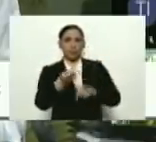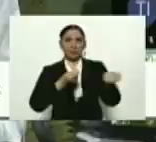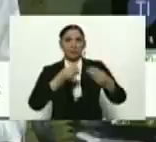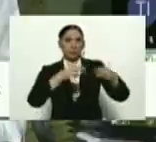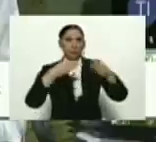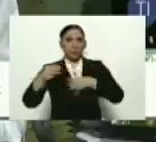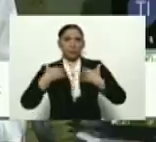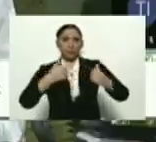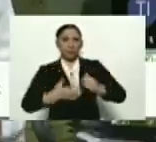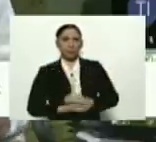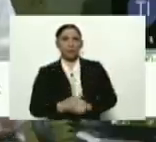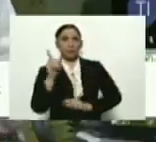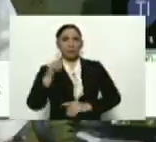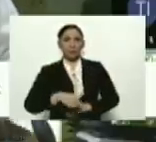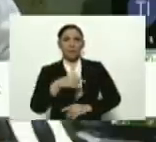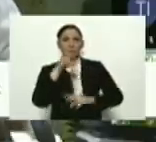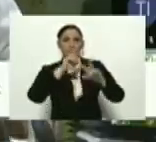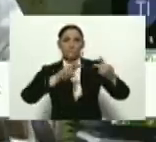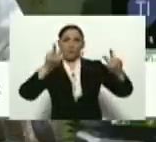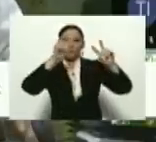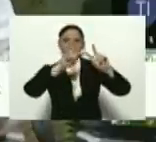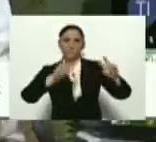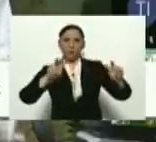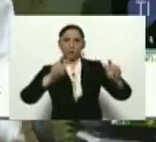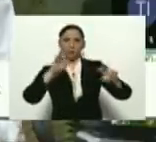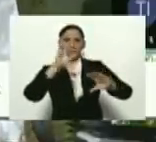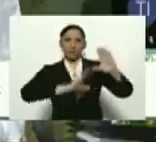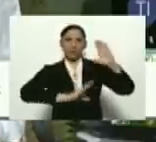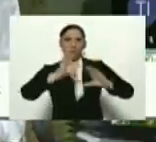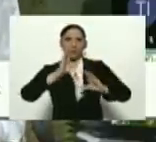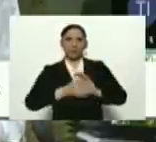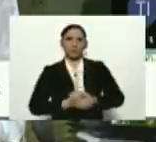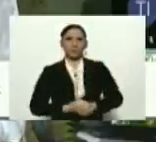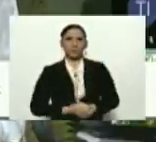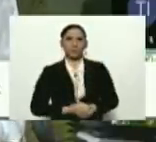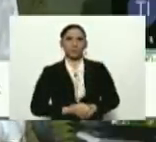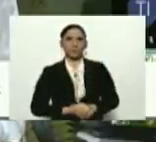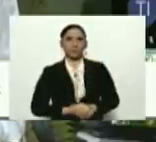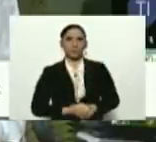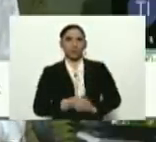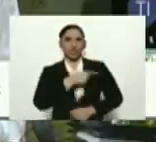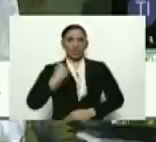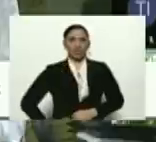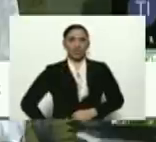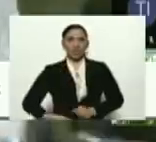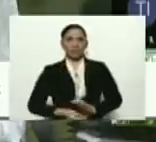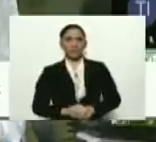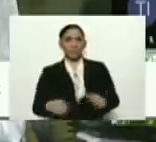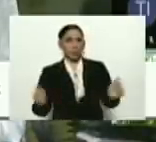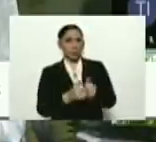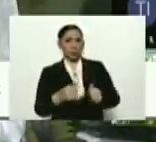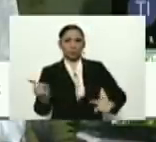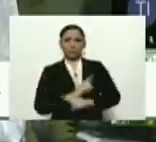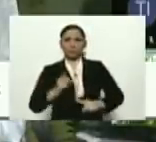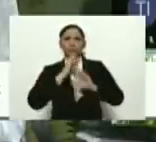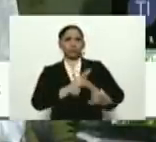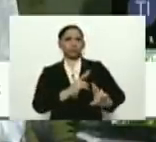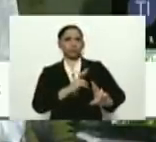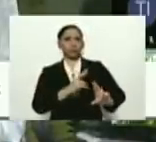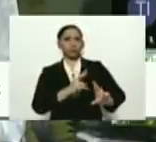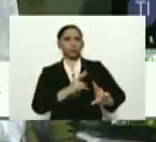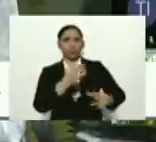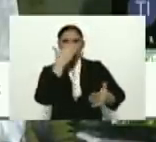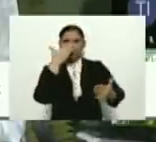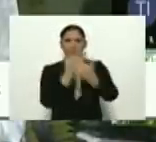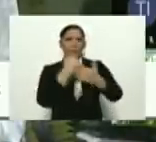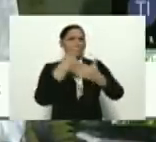de salud y las investigaciones científicas. China, con su eficaz respuesta a la epidemia en el